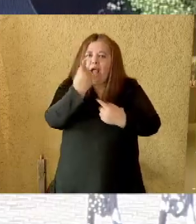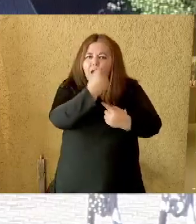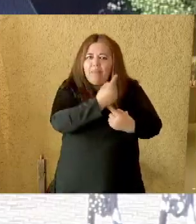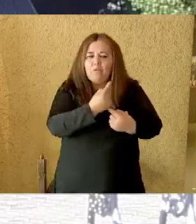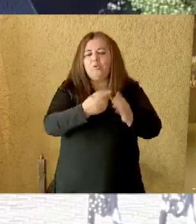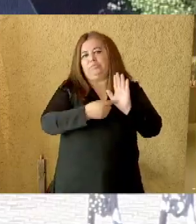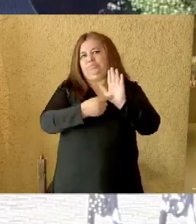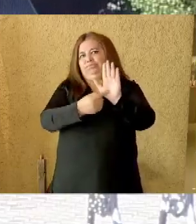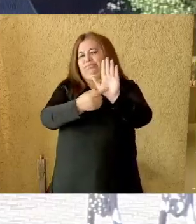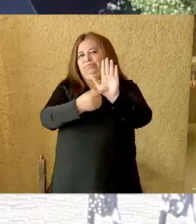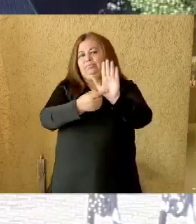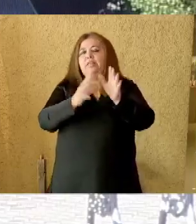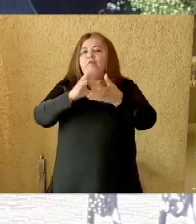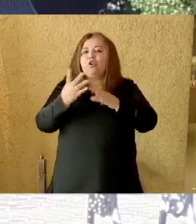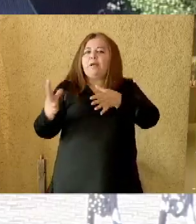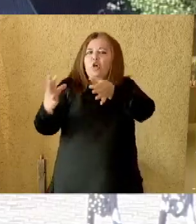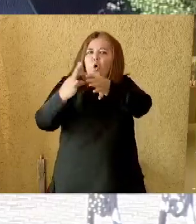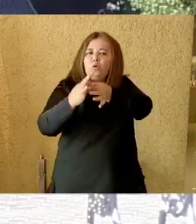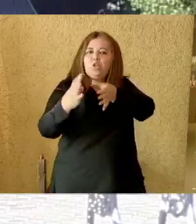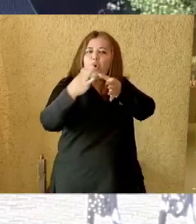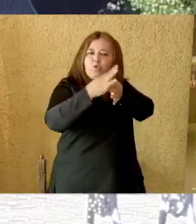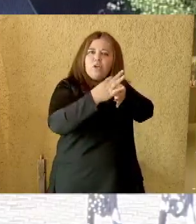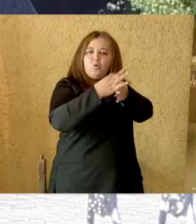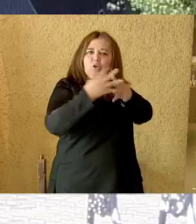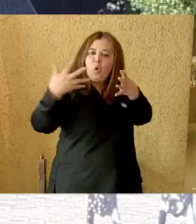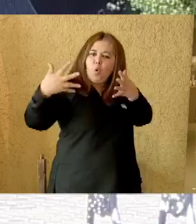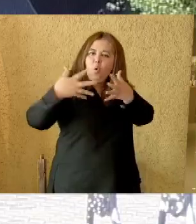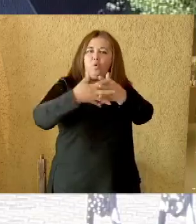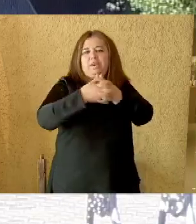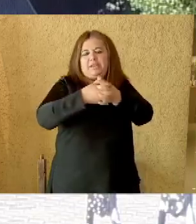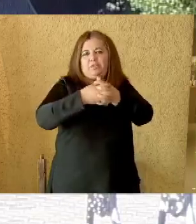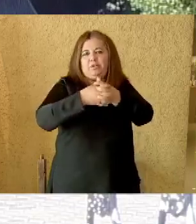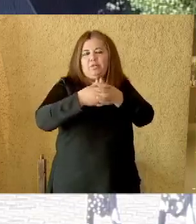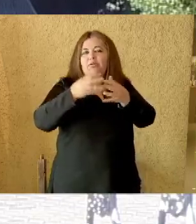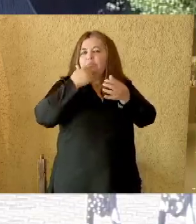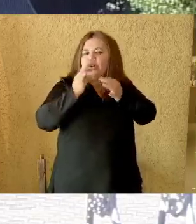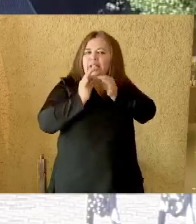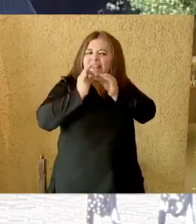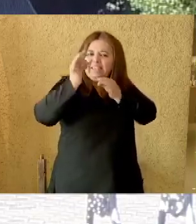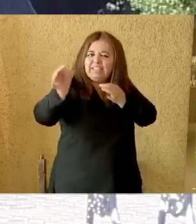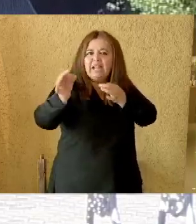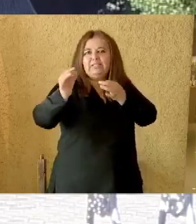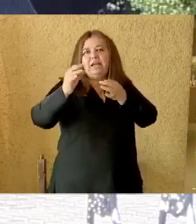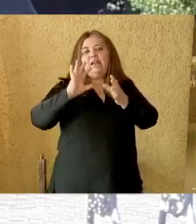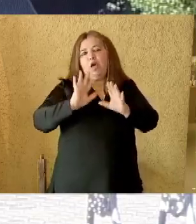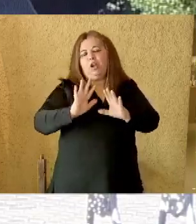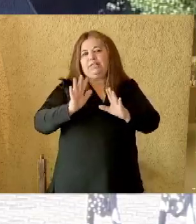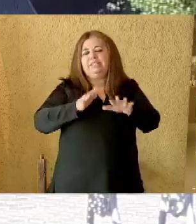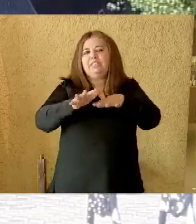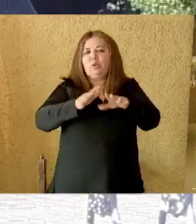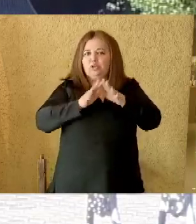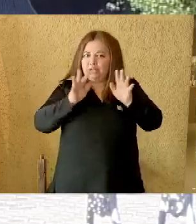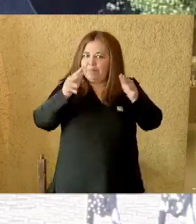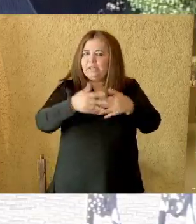que a pesar de la distancia y de este momento histórico distinto que estamos viviendo, bueno, nos podamos seguir sintiendo argentinos y podamos seguir